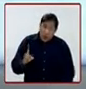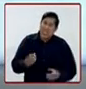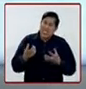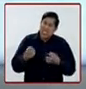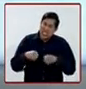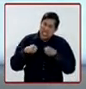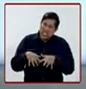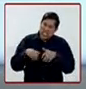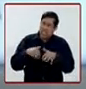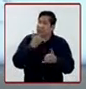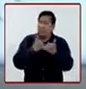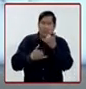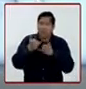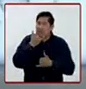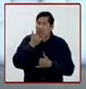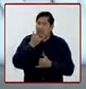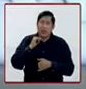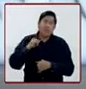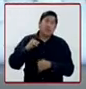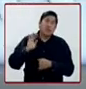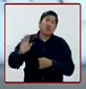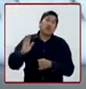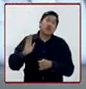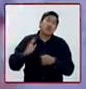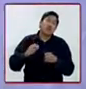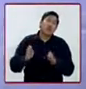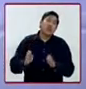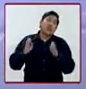el ataque que sucede ha sufrido en Santa Cruz.